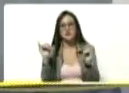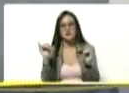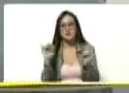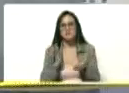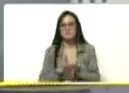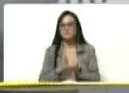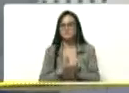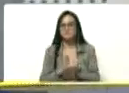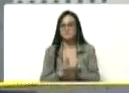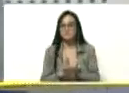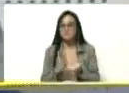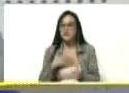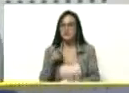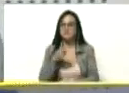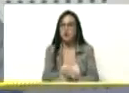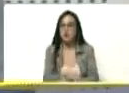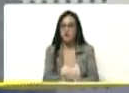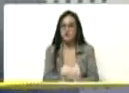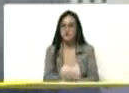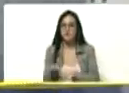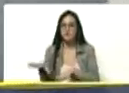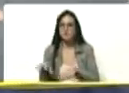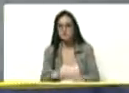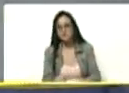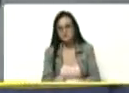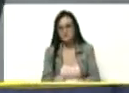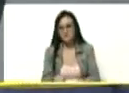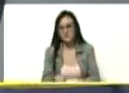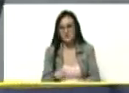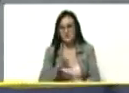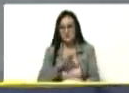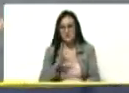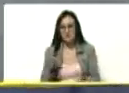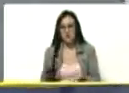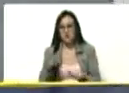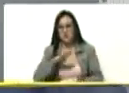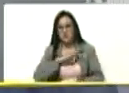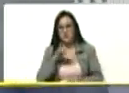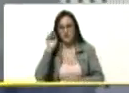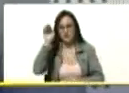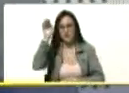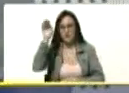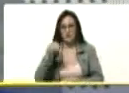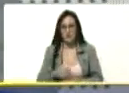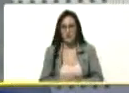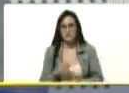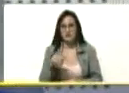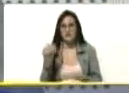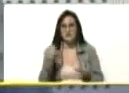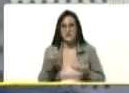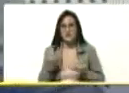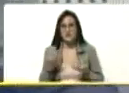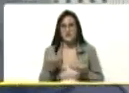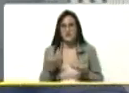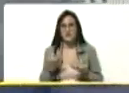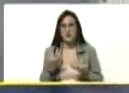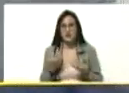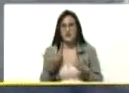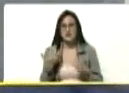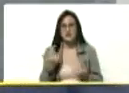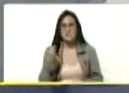siempre, imponer el dominio sobre nuestros destinos. Esas realidades hacen